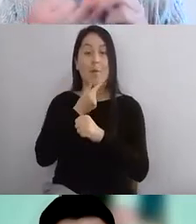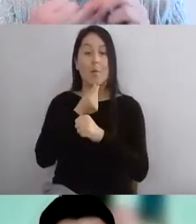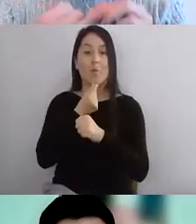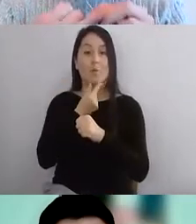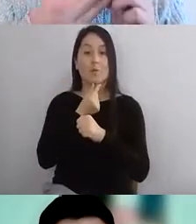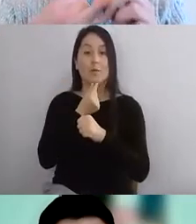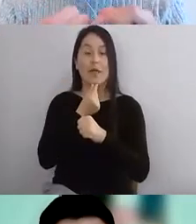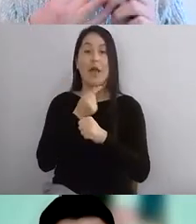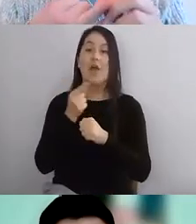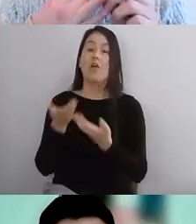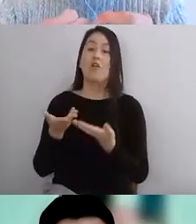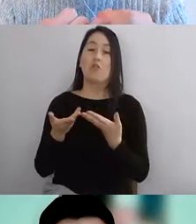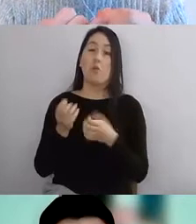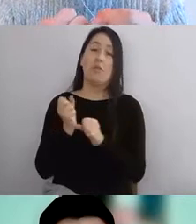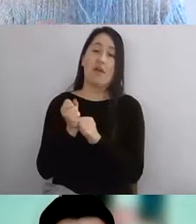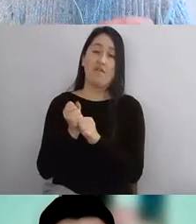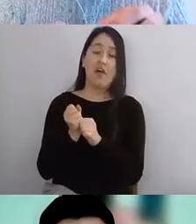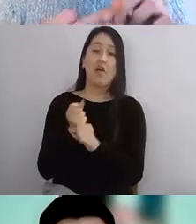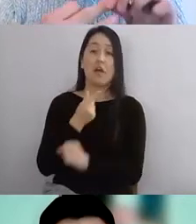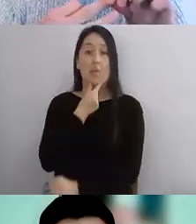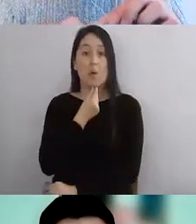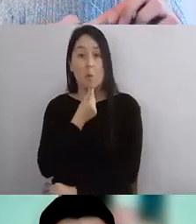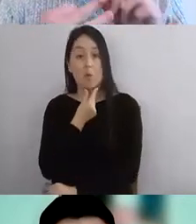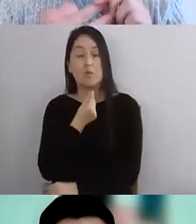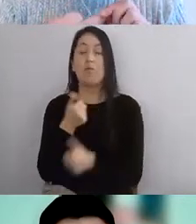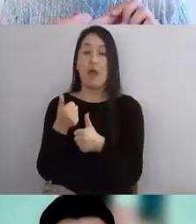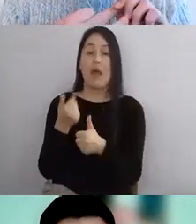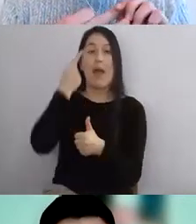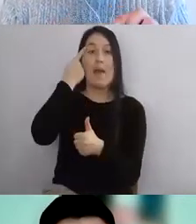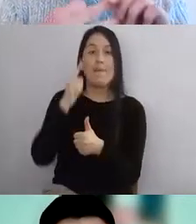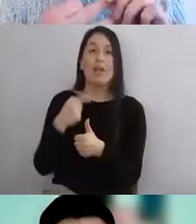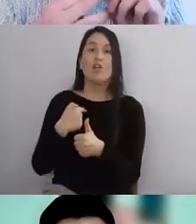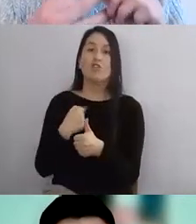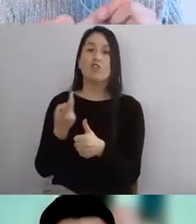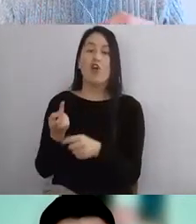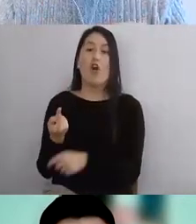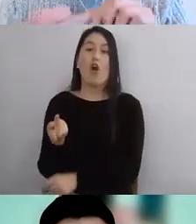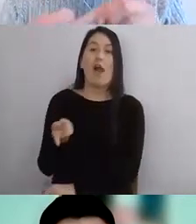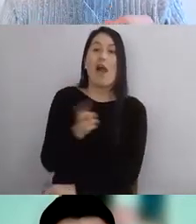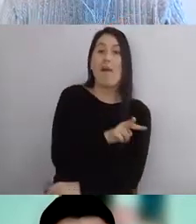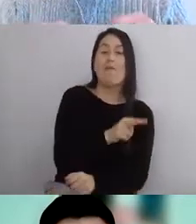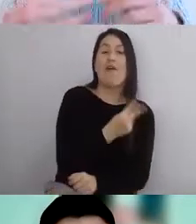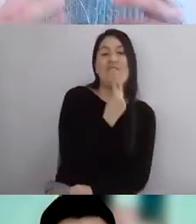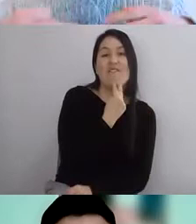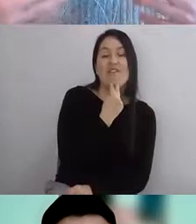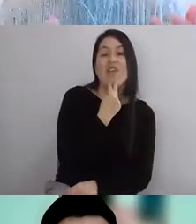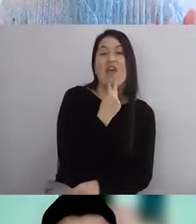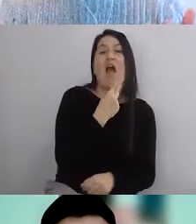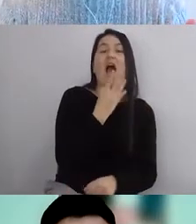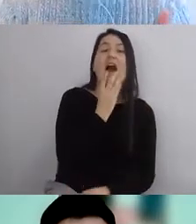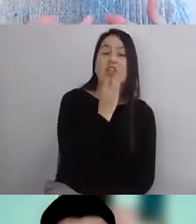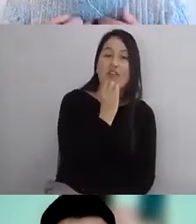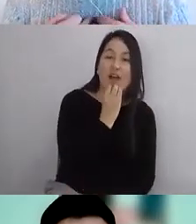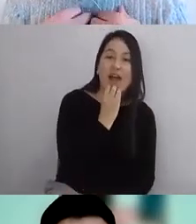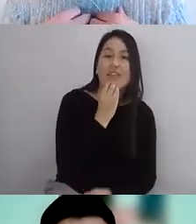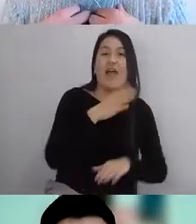con unas tareas y unas funciones que me gustan, pero me tengo que trasladar a vivir a Antofagasta, a Arica, Iquique, al norte del